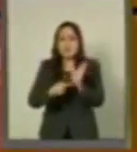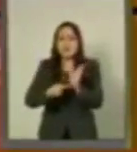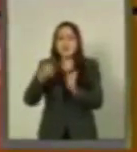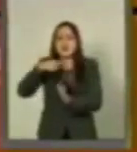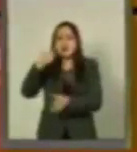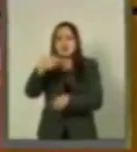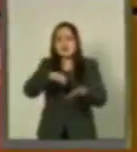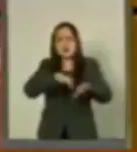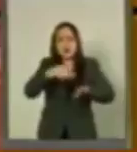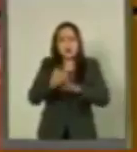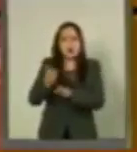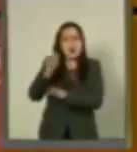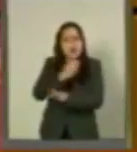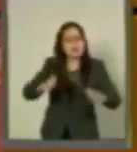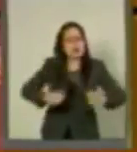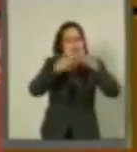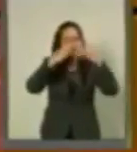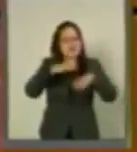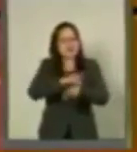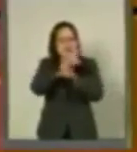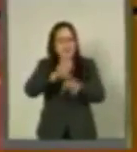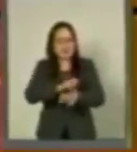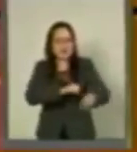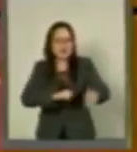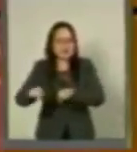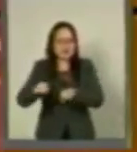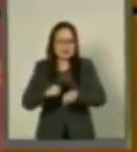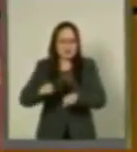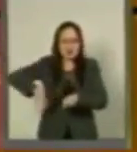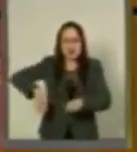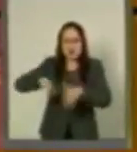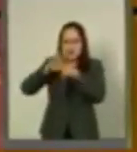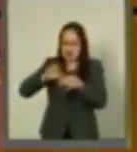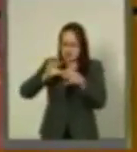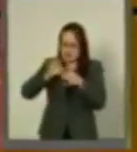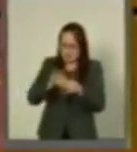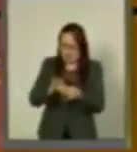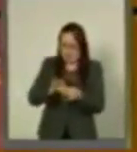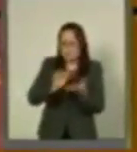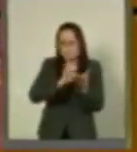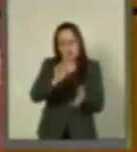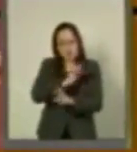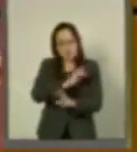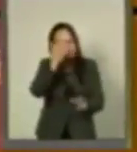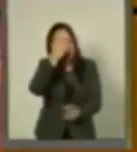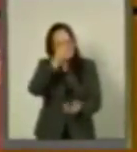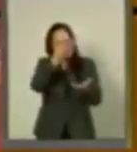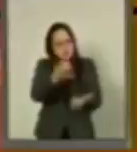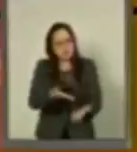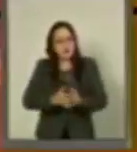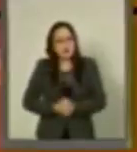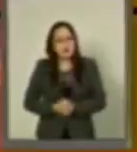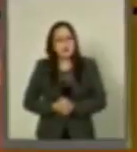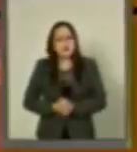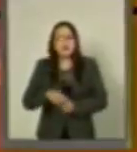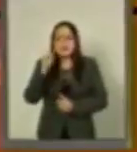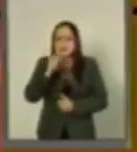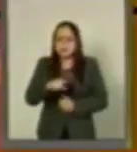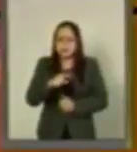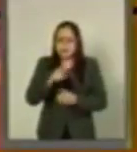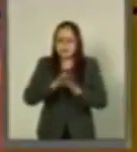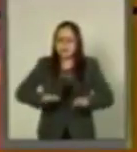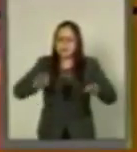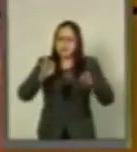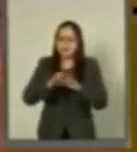ante la reciente emergencia de la cual usted ha dado cuenta en sus intervenciones. Es cierto que el Sistema Nacional